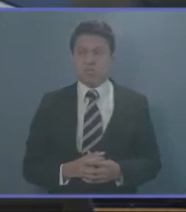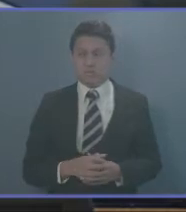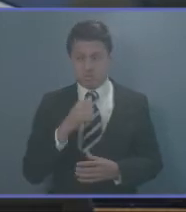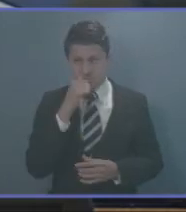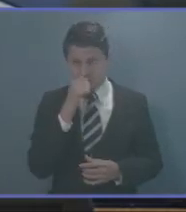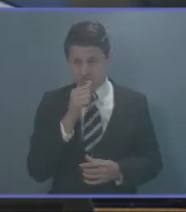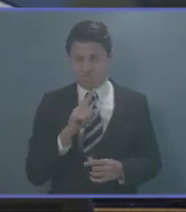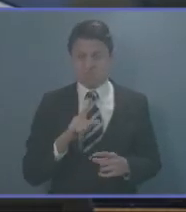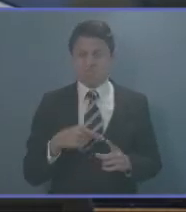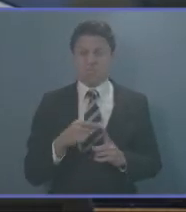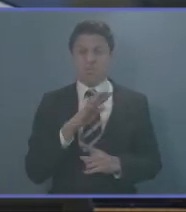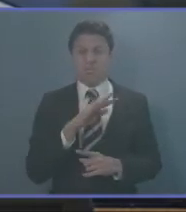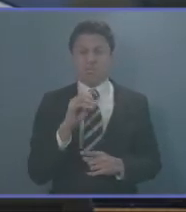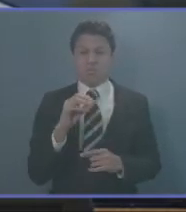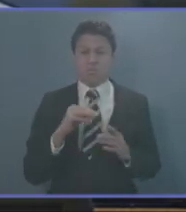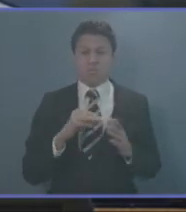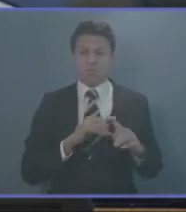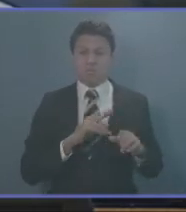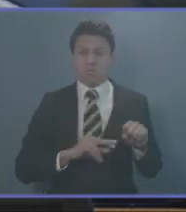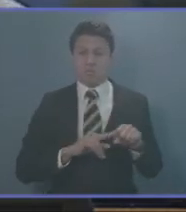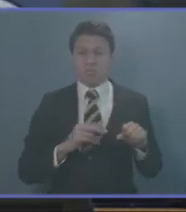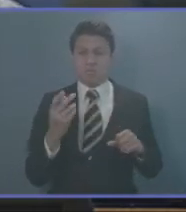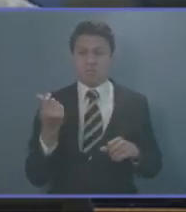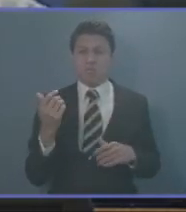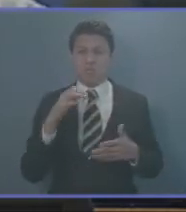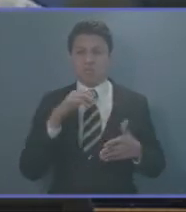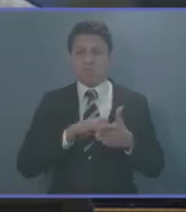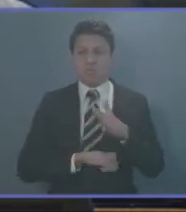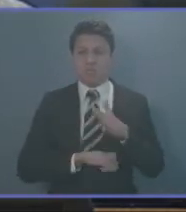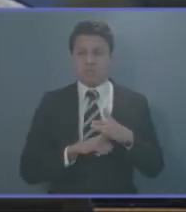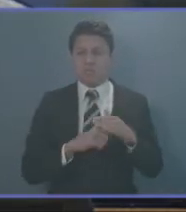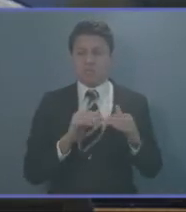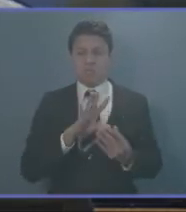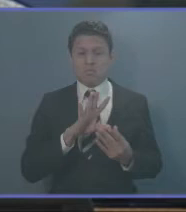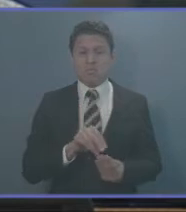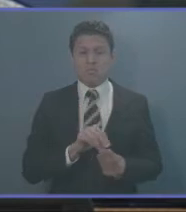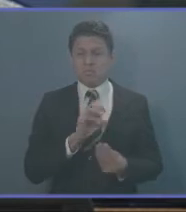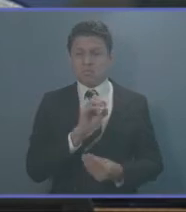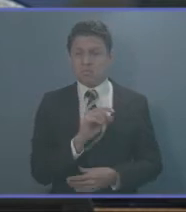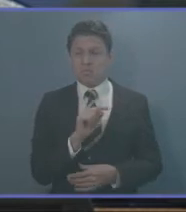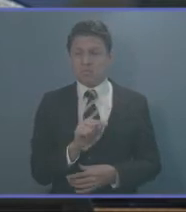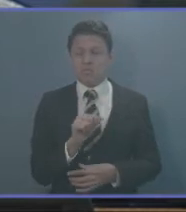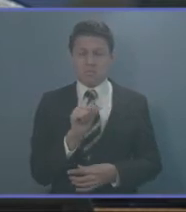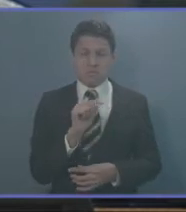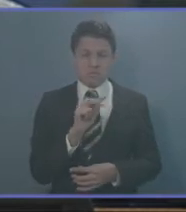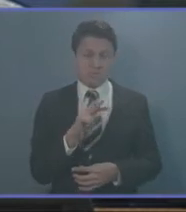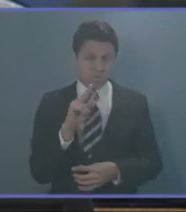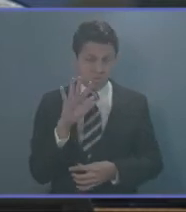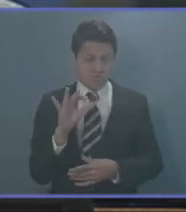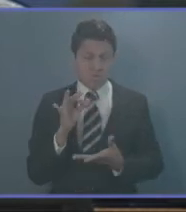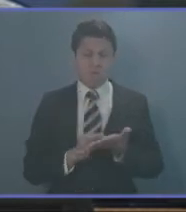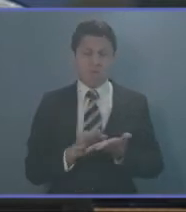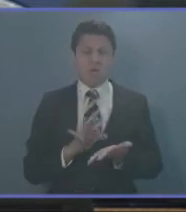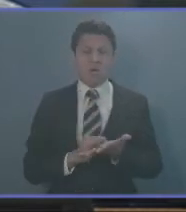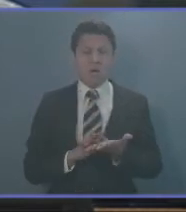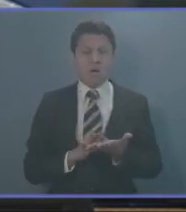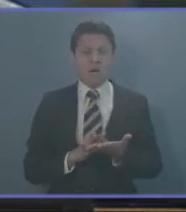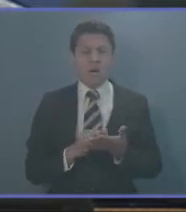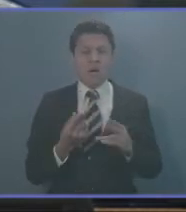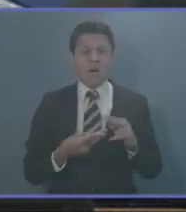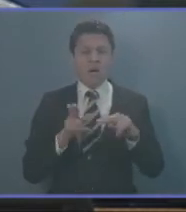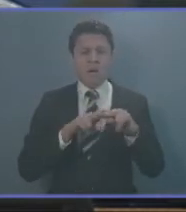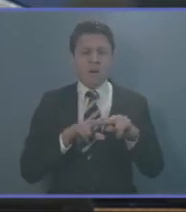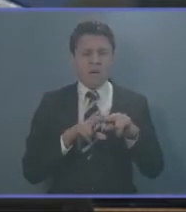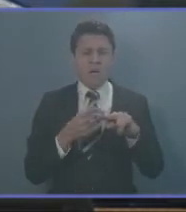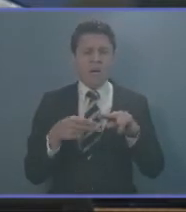a $400,000, $500 como cuota fija más 0.25 centavos de dólar sobre el exceso